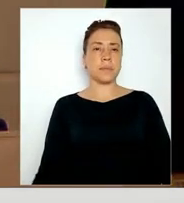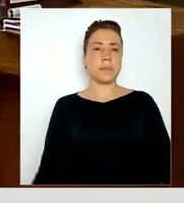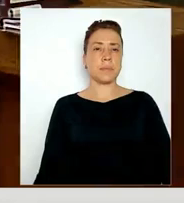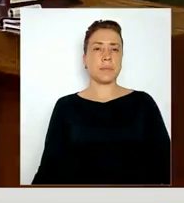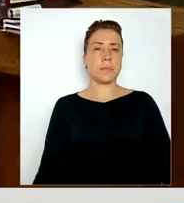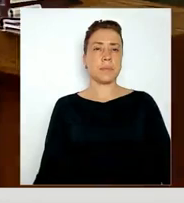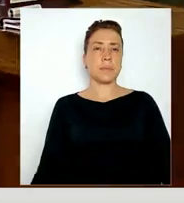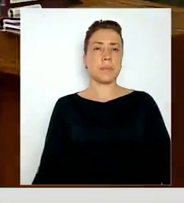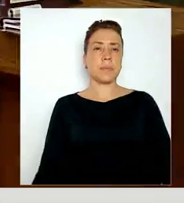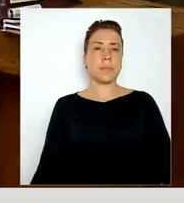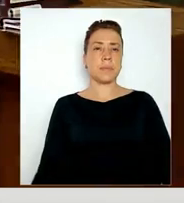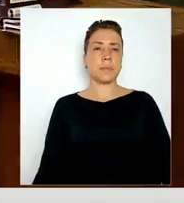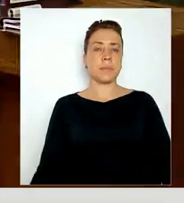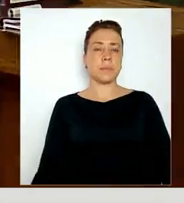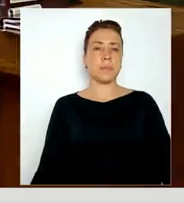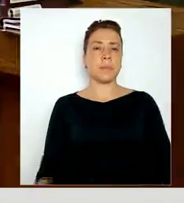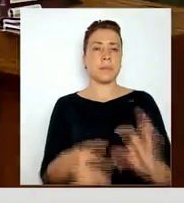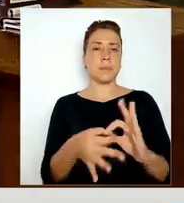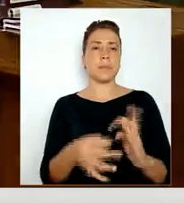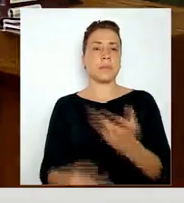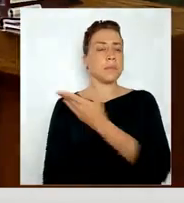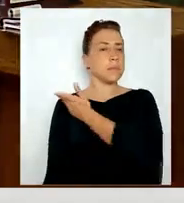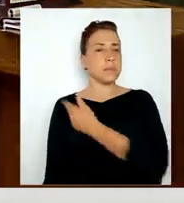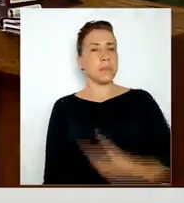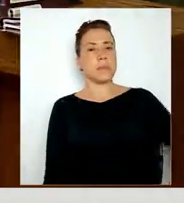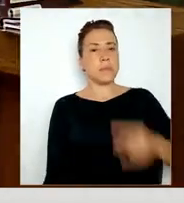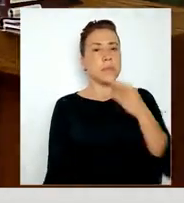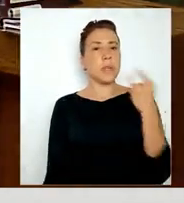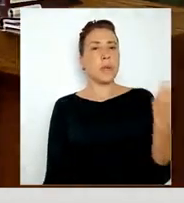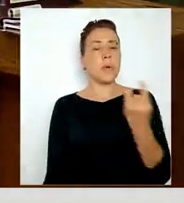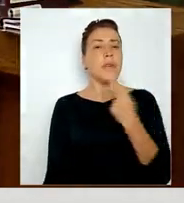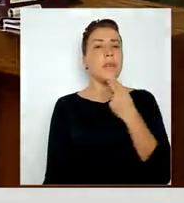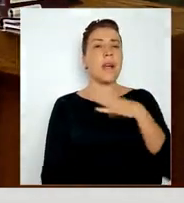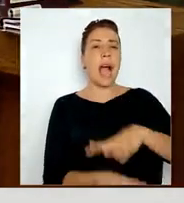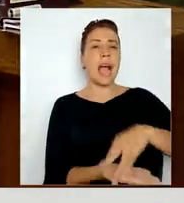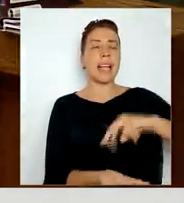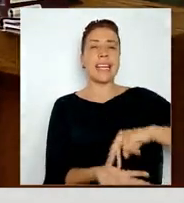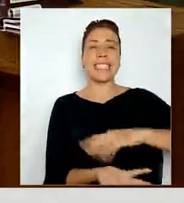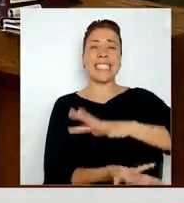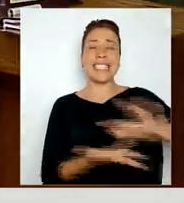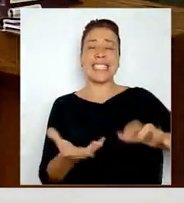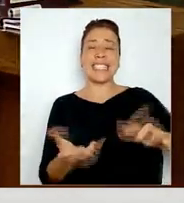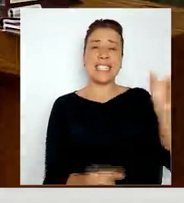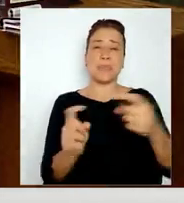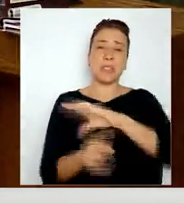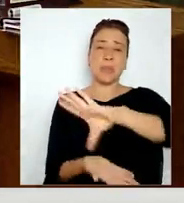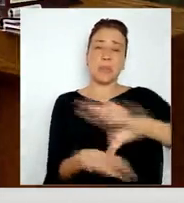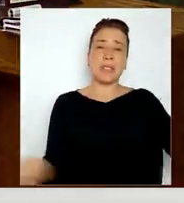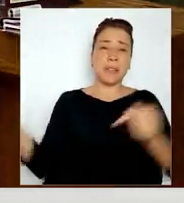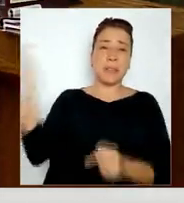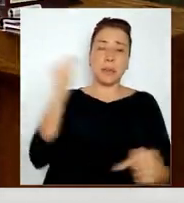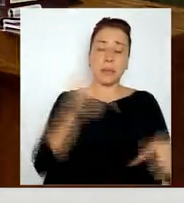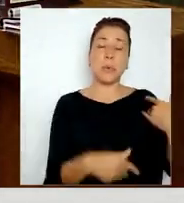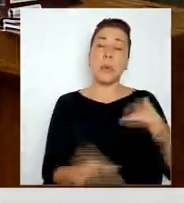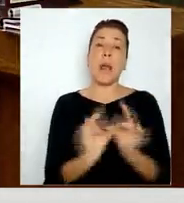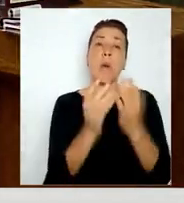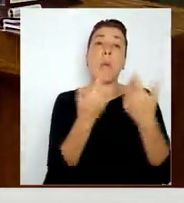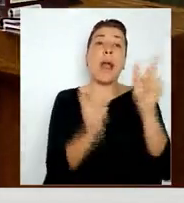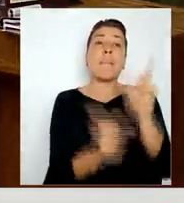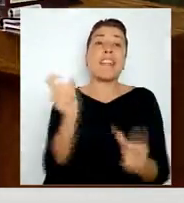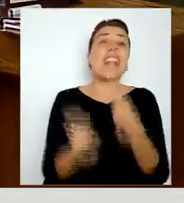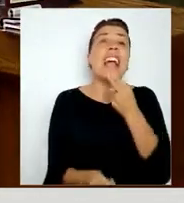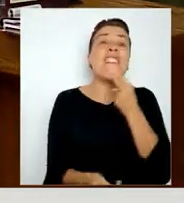Gracias presidente la urgencia que vive arica con la crisis migratoria Es evidente para cualquier ariqueño ariqueña lo venimos